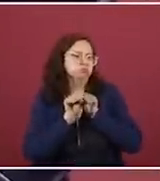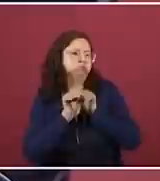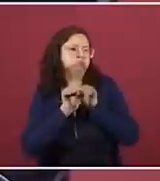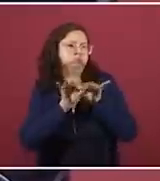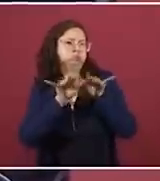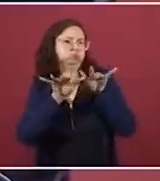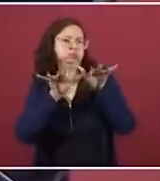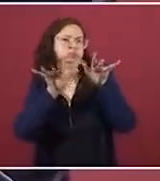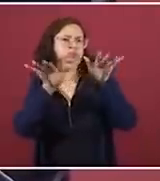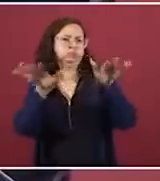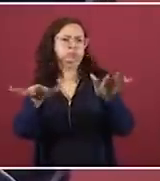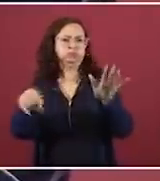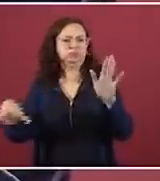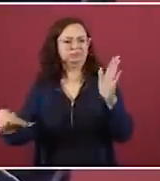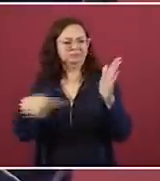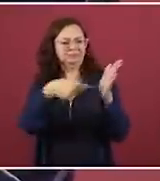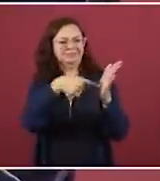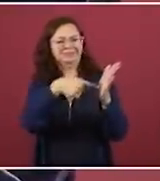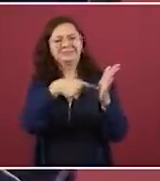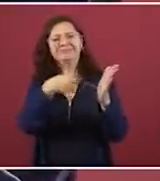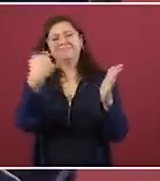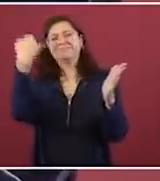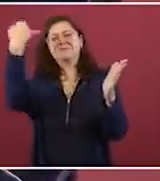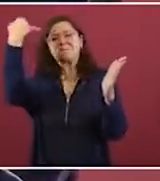muy disparatado,